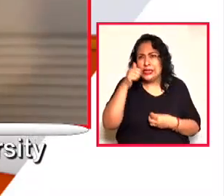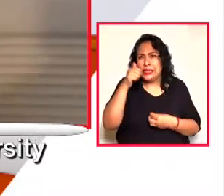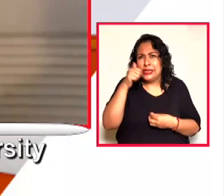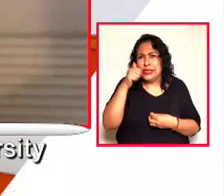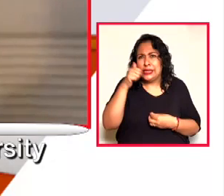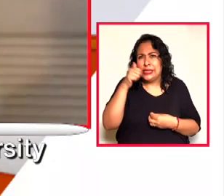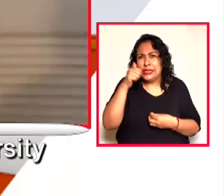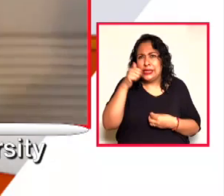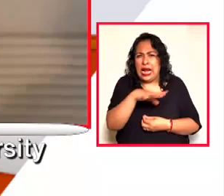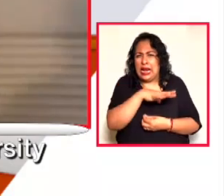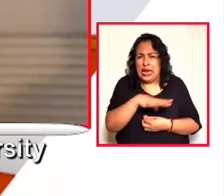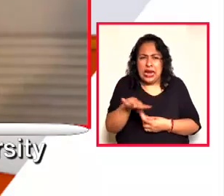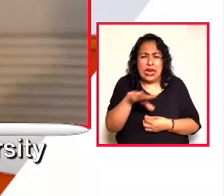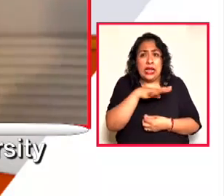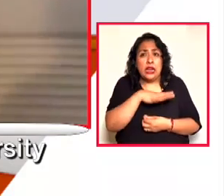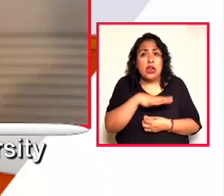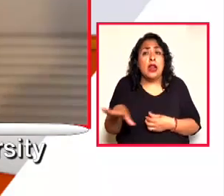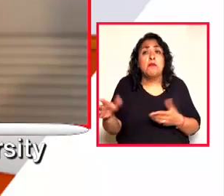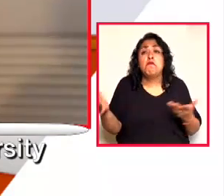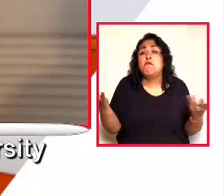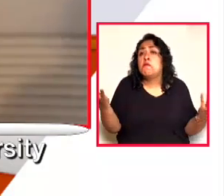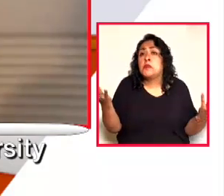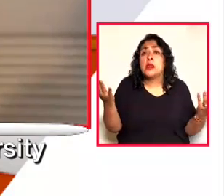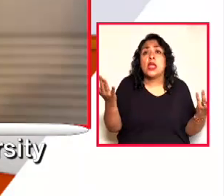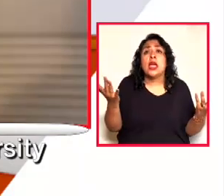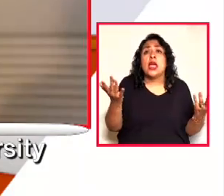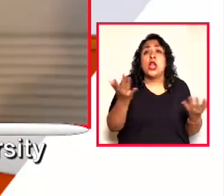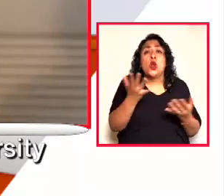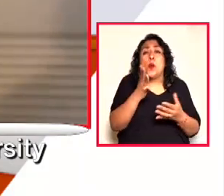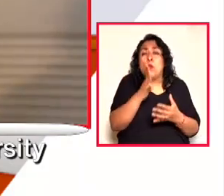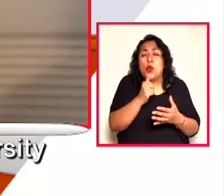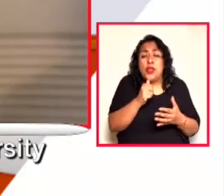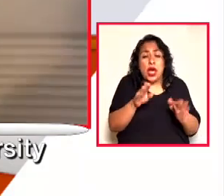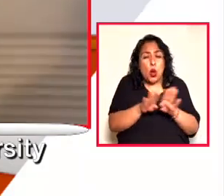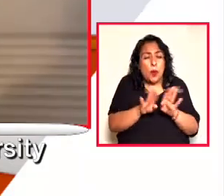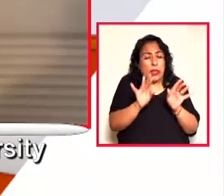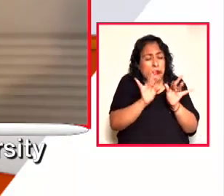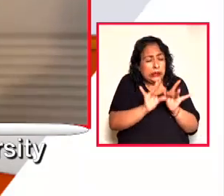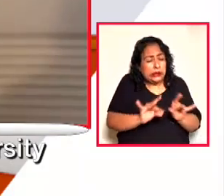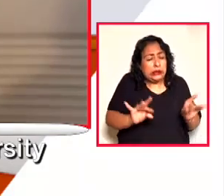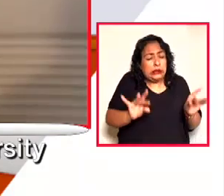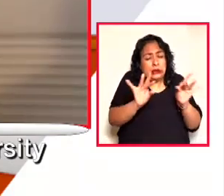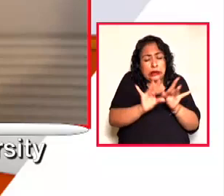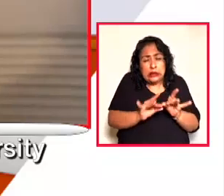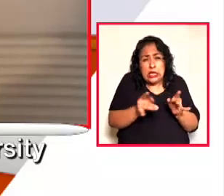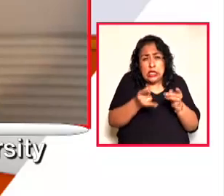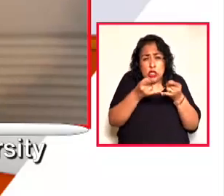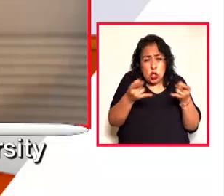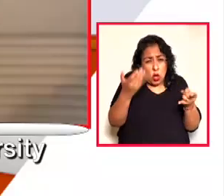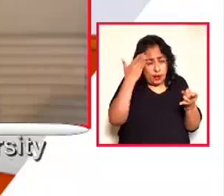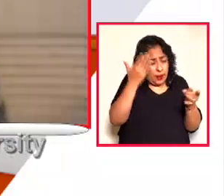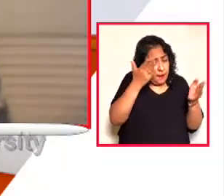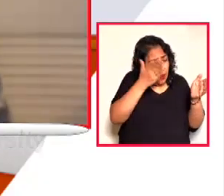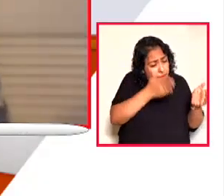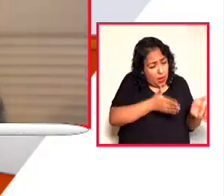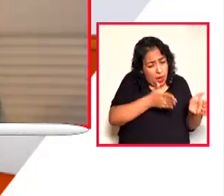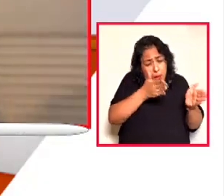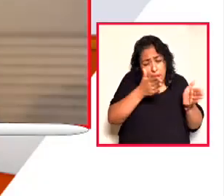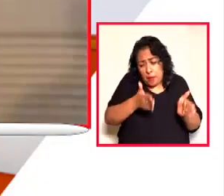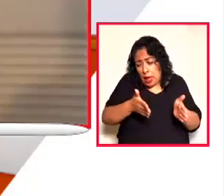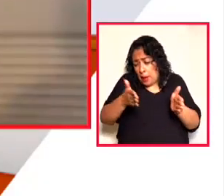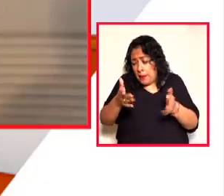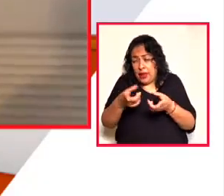generales. De ahí la imposibilidad de trazar con detalle y precisión cronológica su desarrollo